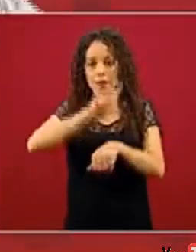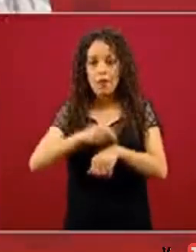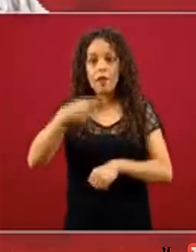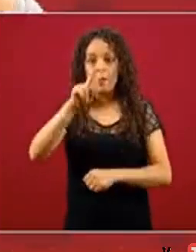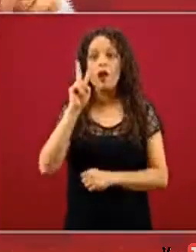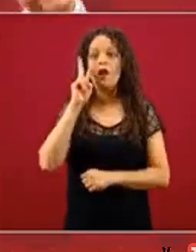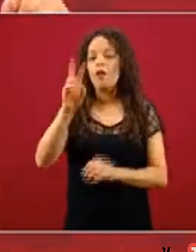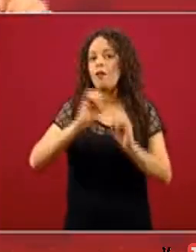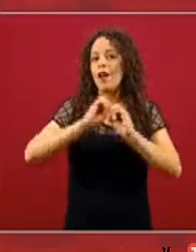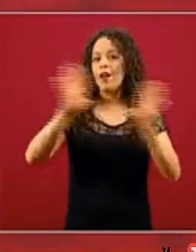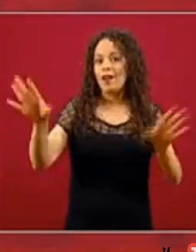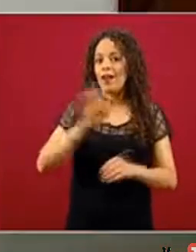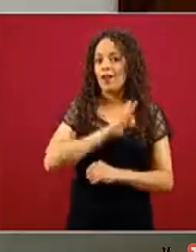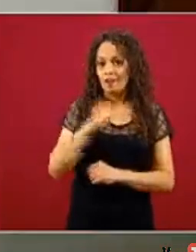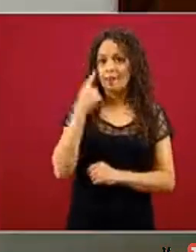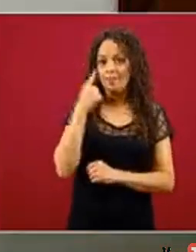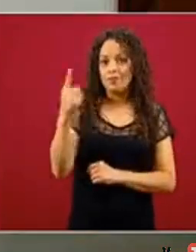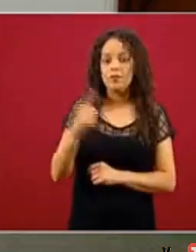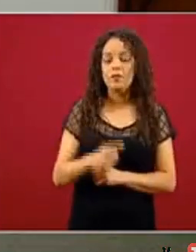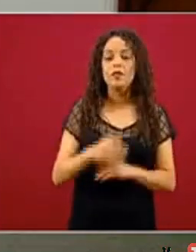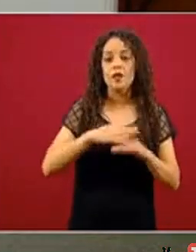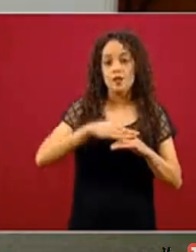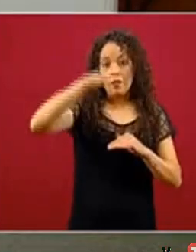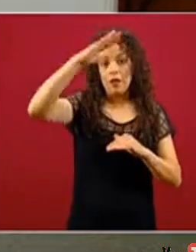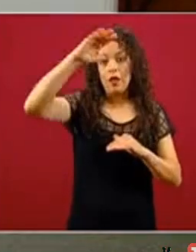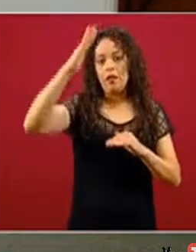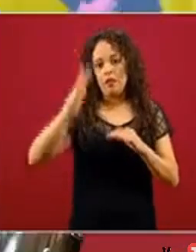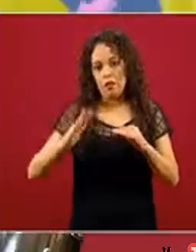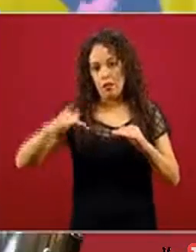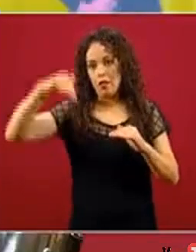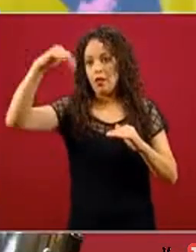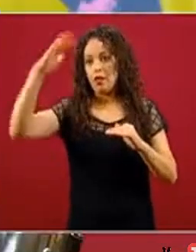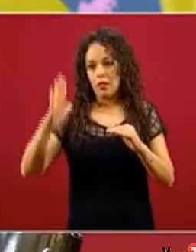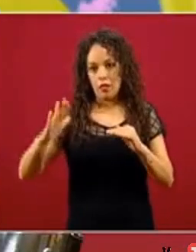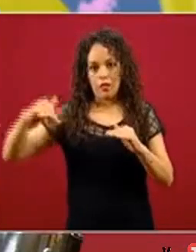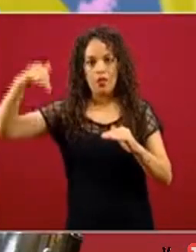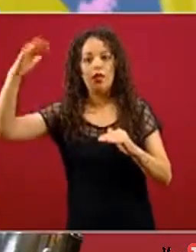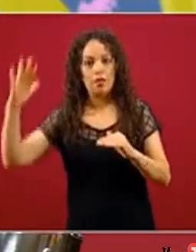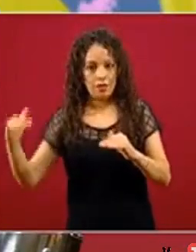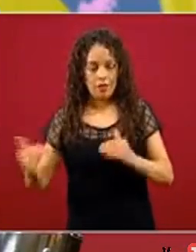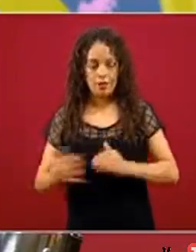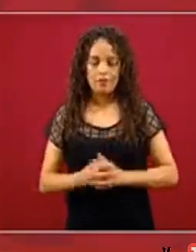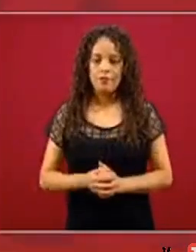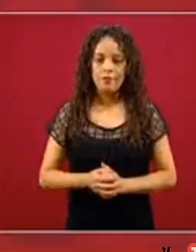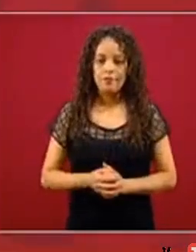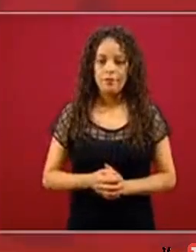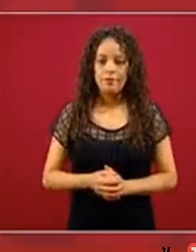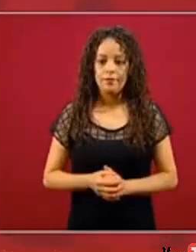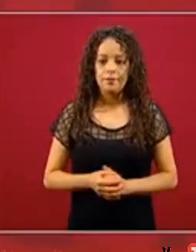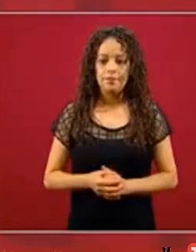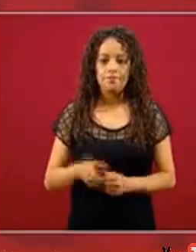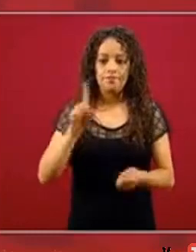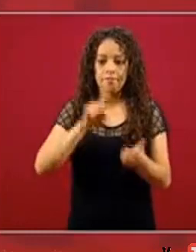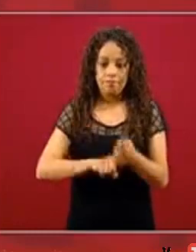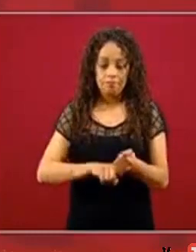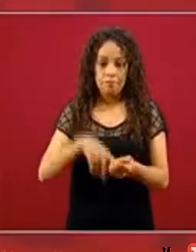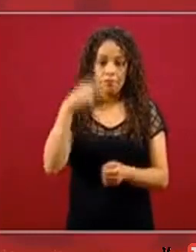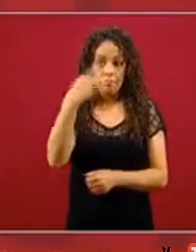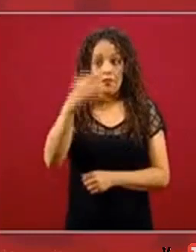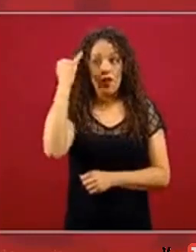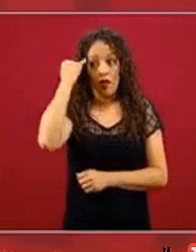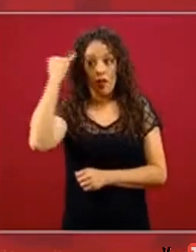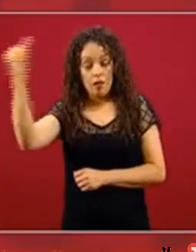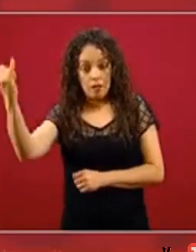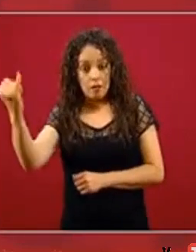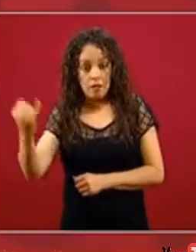sube, baja, sube, baja. Entonces, quien quiera que siga abrigando la idea, ya sea la ciudadanía o los medios de